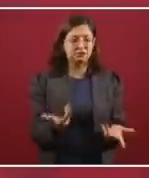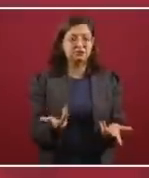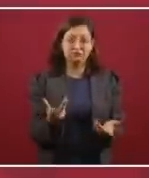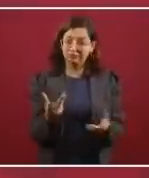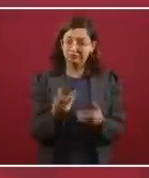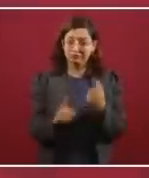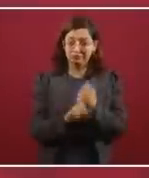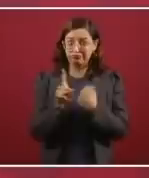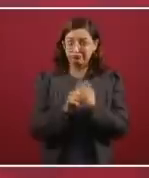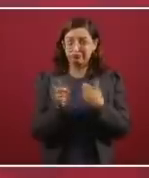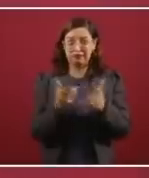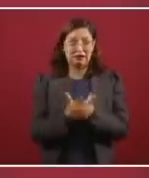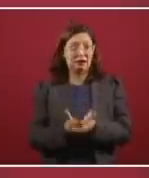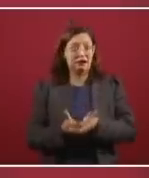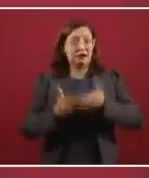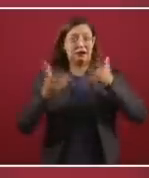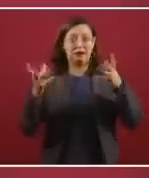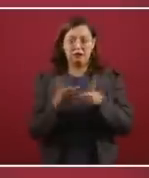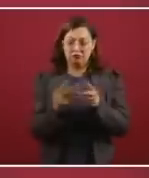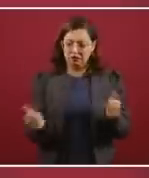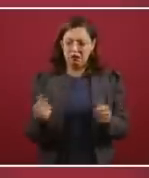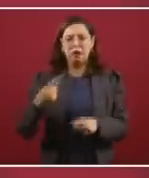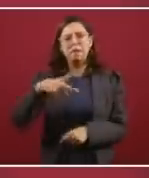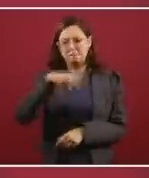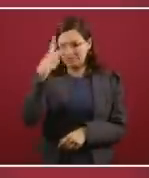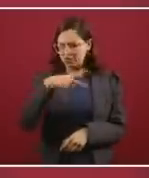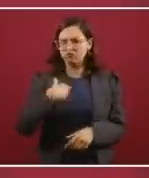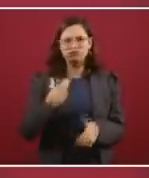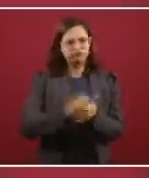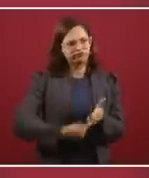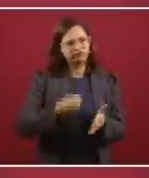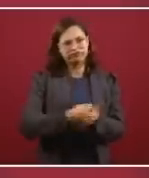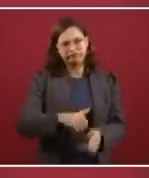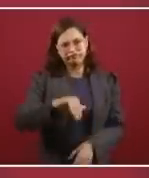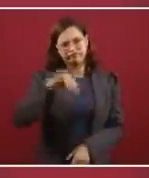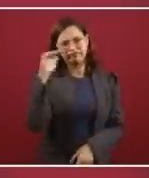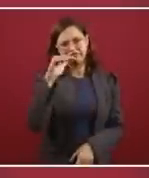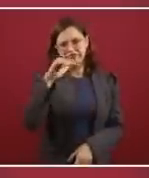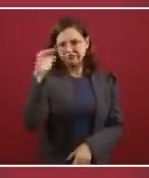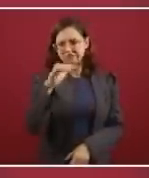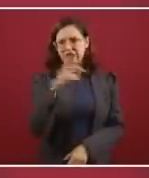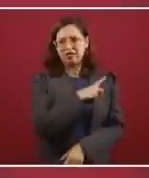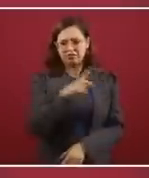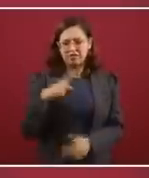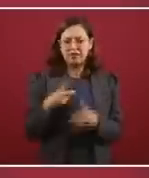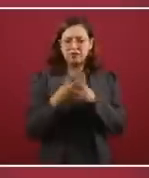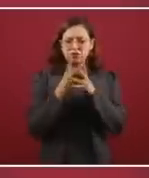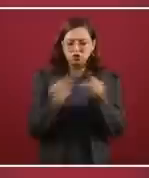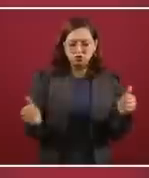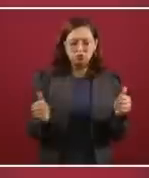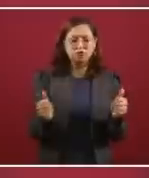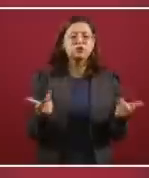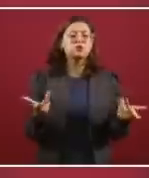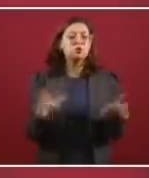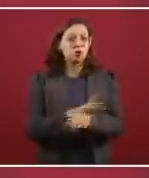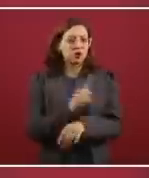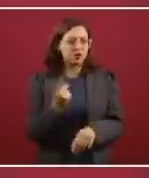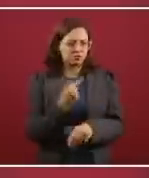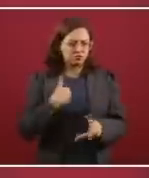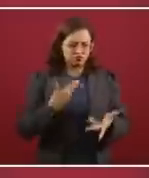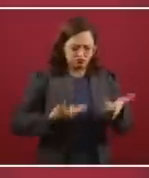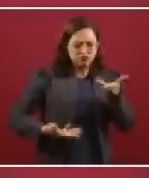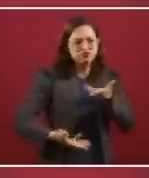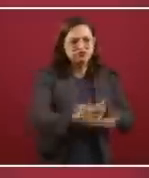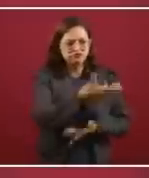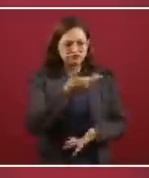resolver. Entonces, México va a estar exigiendo las acciones que Estados Unidos debe tomar en reciprocidad a las que México está